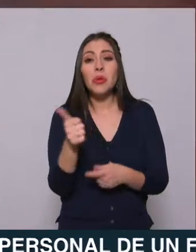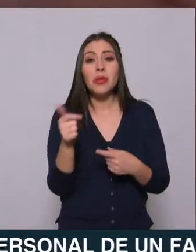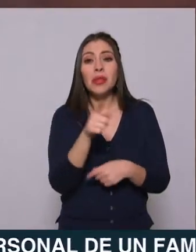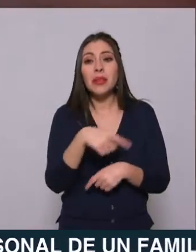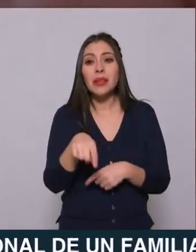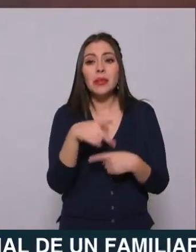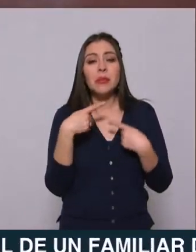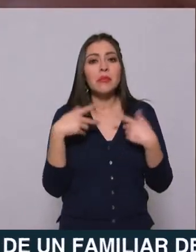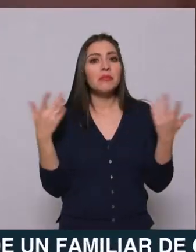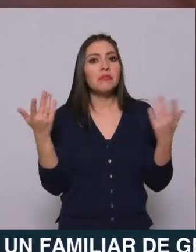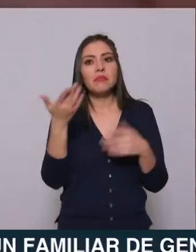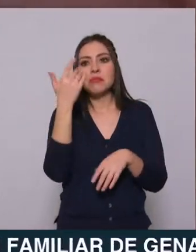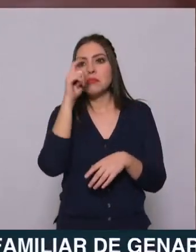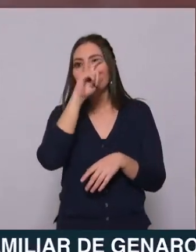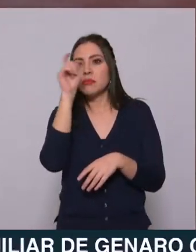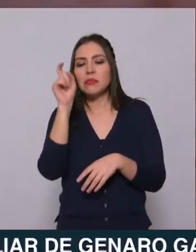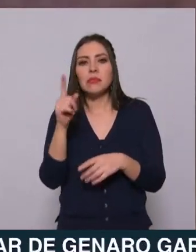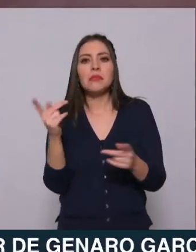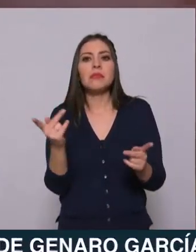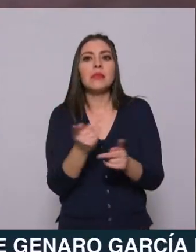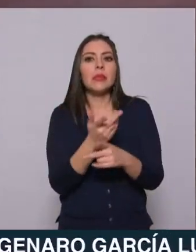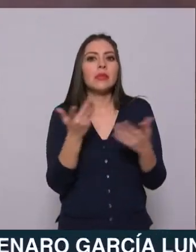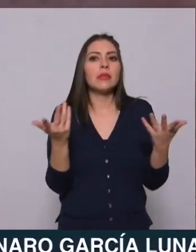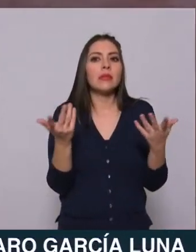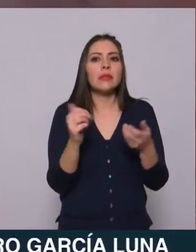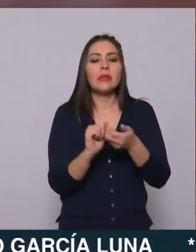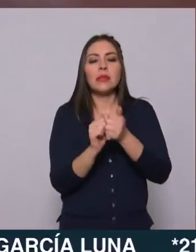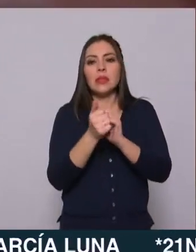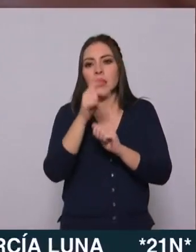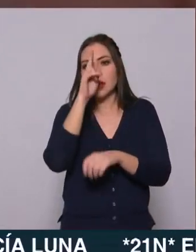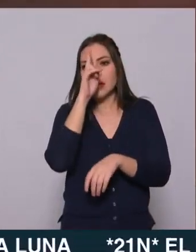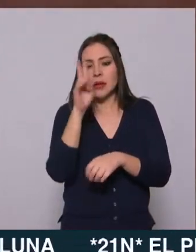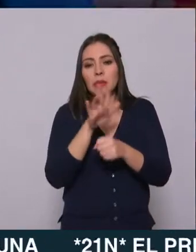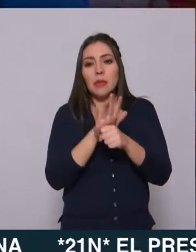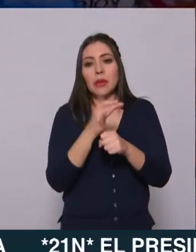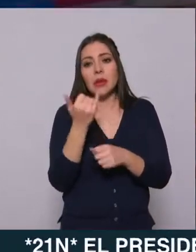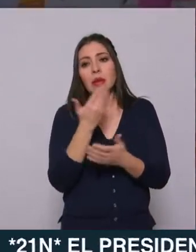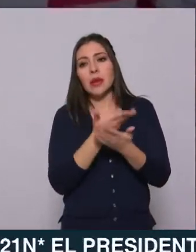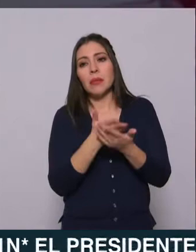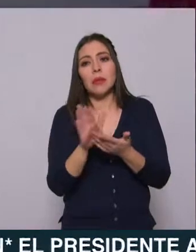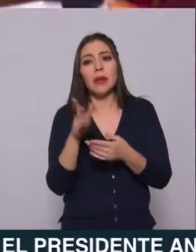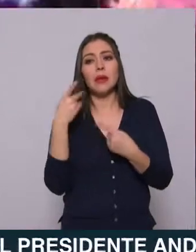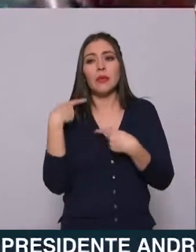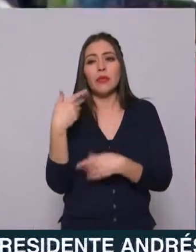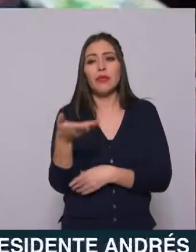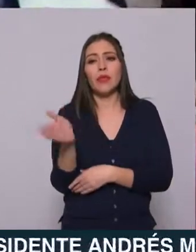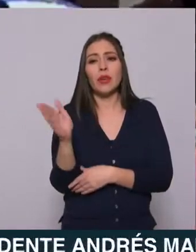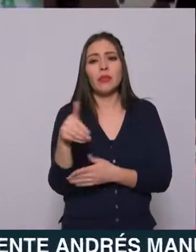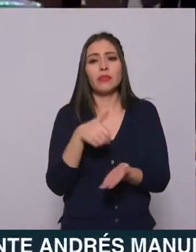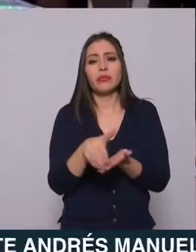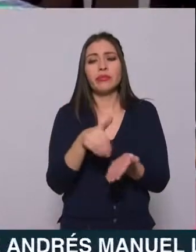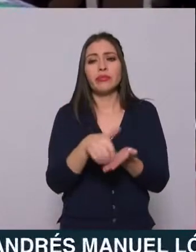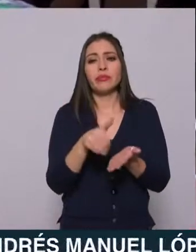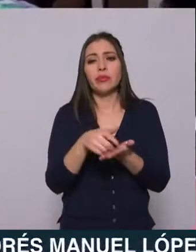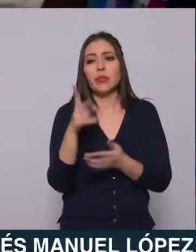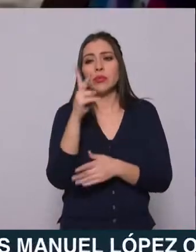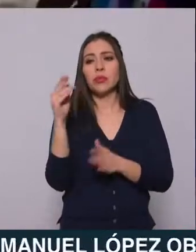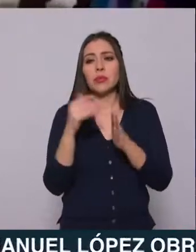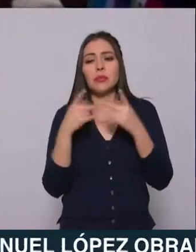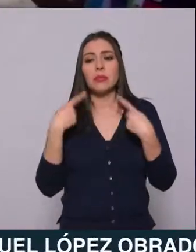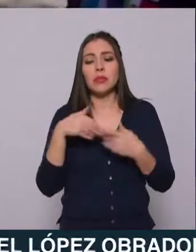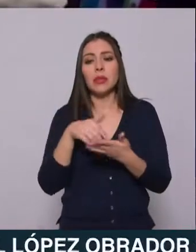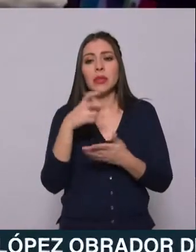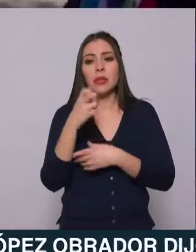genera un caos y una presión en la frontera norte. Si a eso le sumamos los más de 200,000 deportados con los que vamos a terminar en el año y